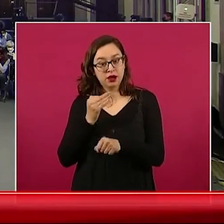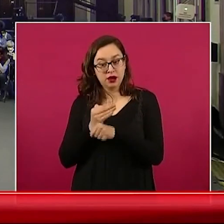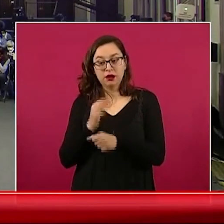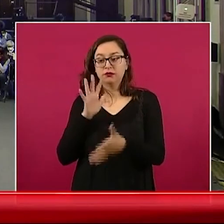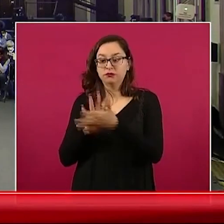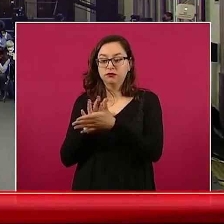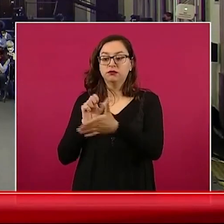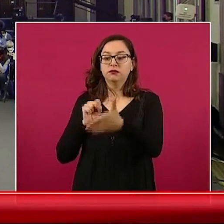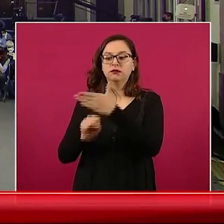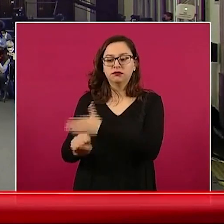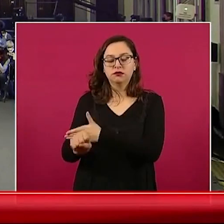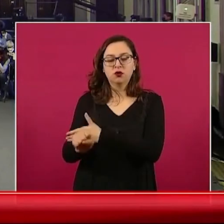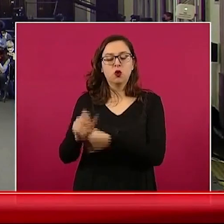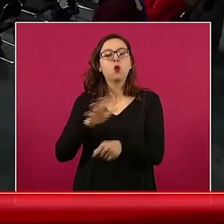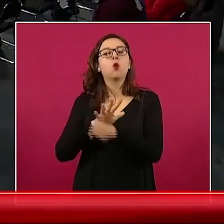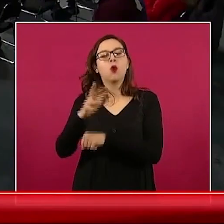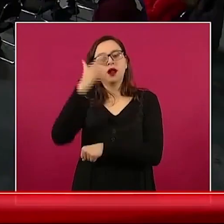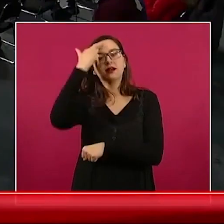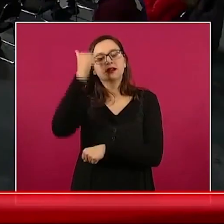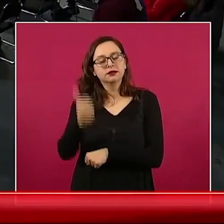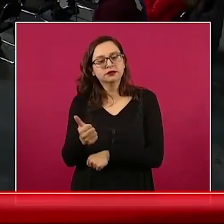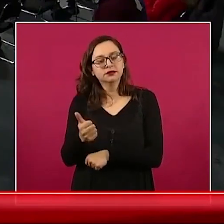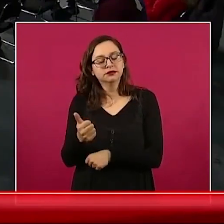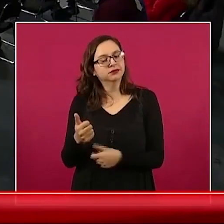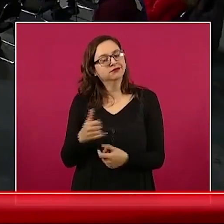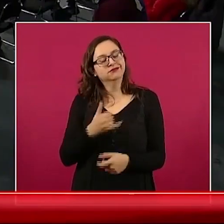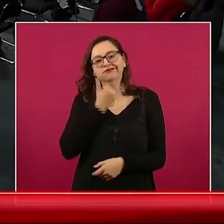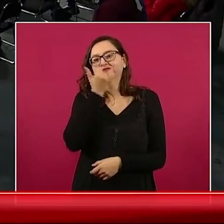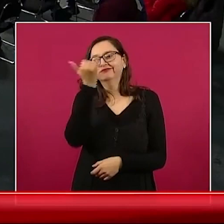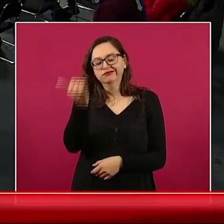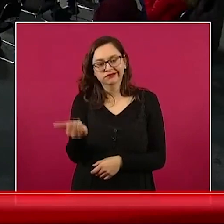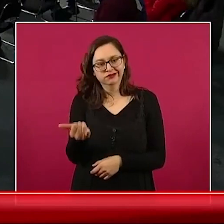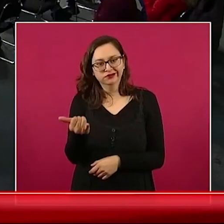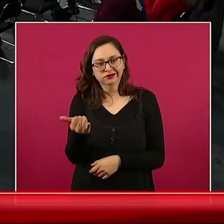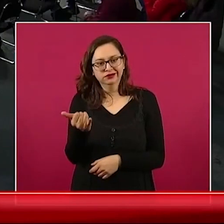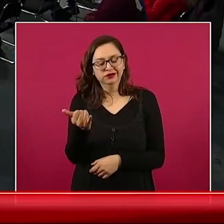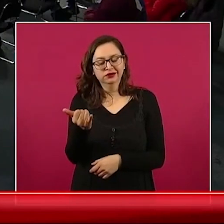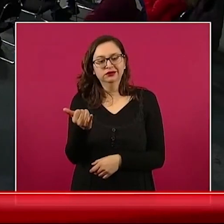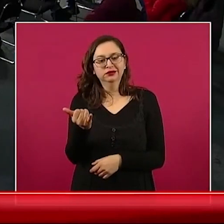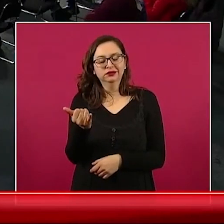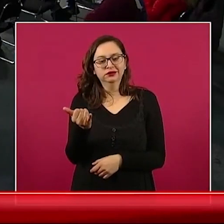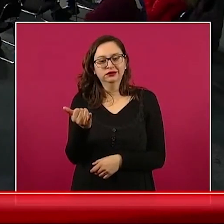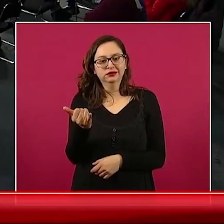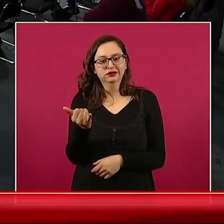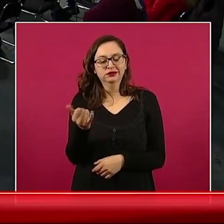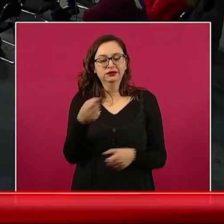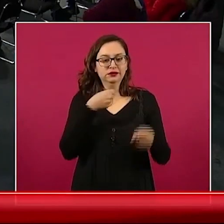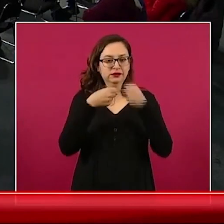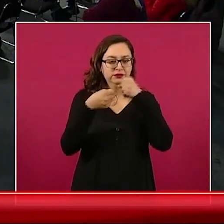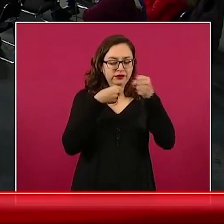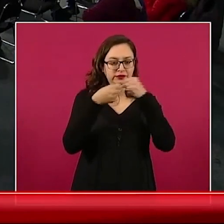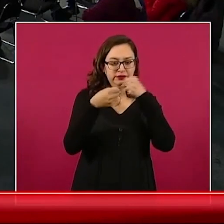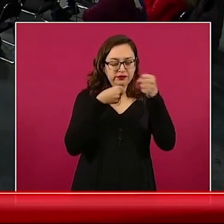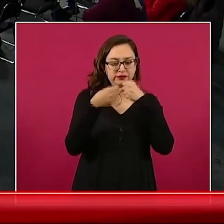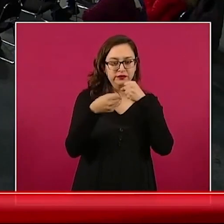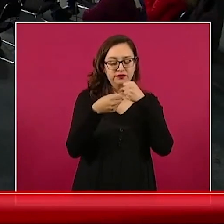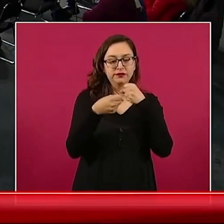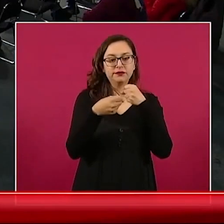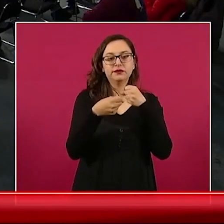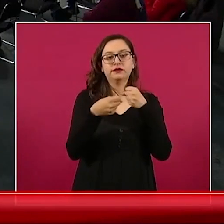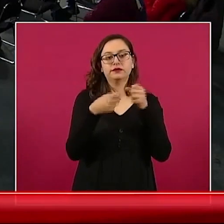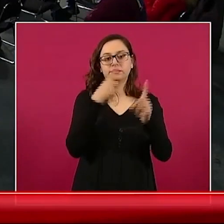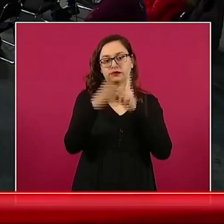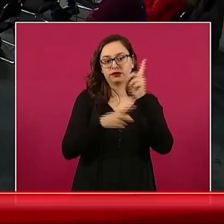por un motivo equivocado y que lo documentó muy bien el periodista deportivo El Fantasma